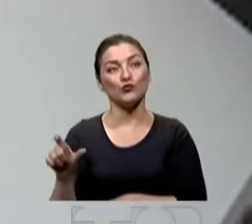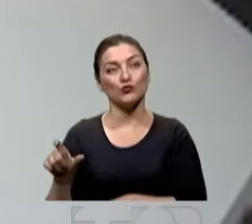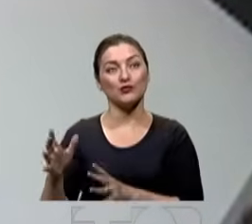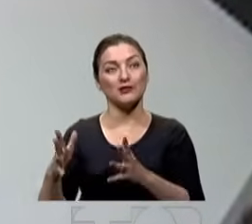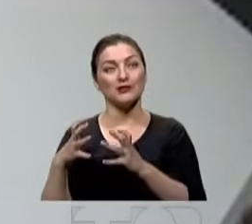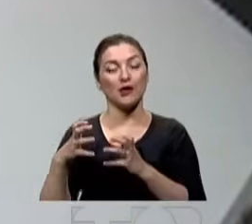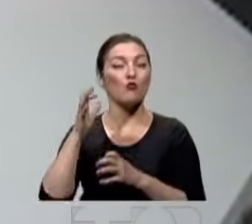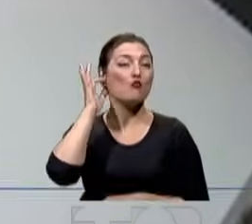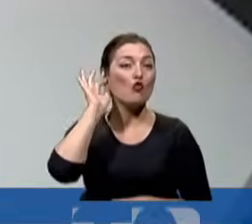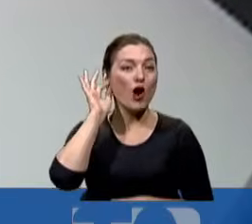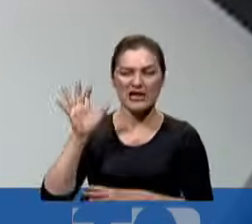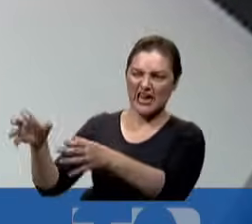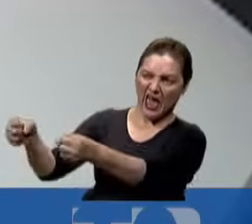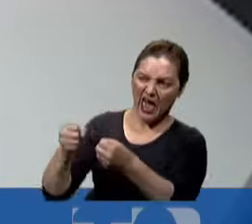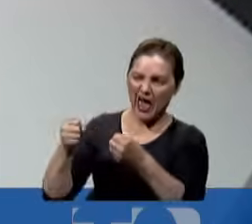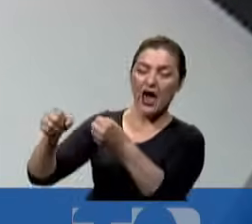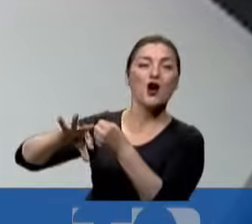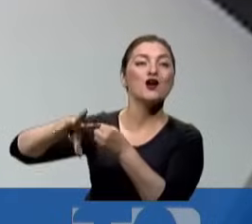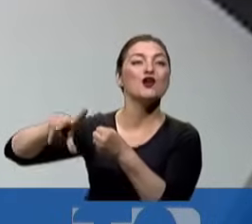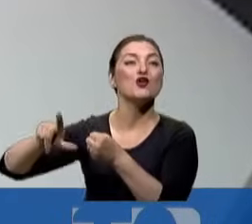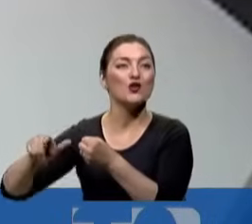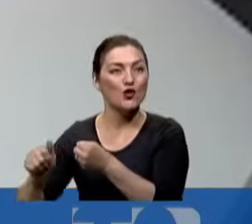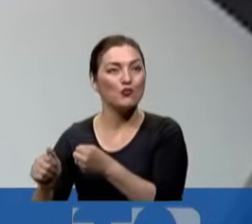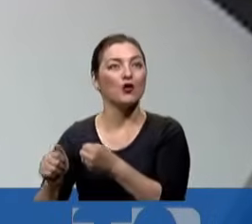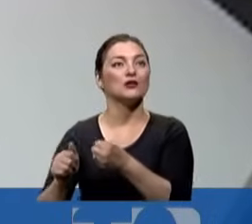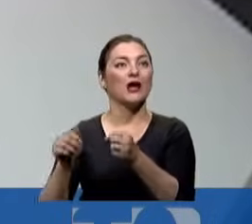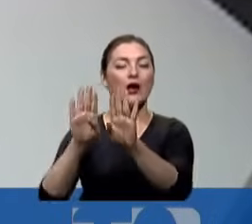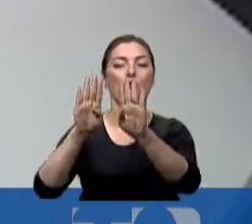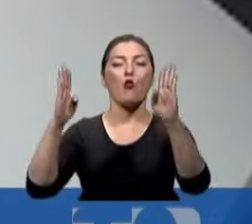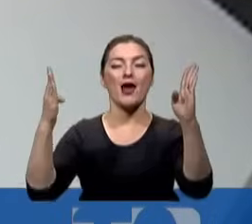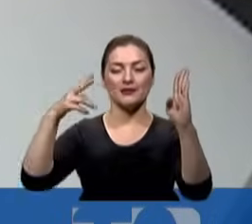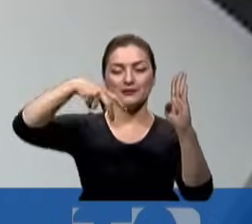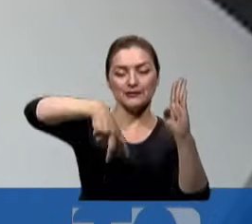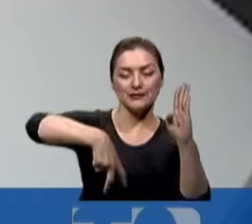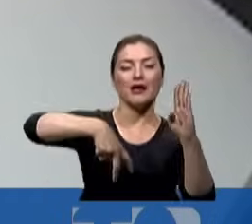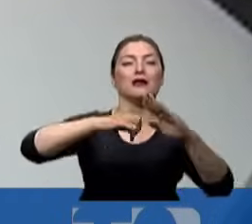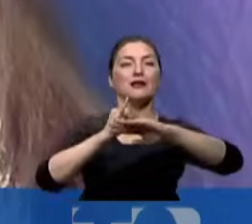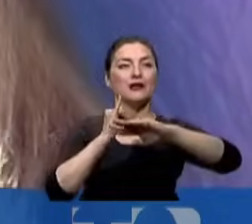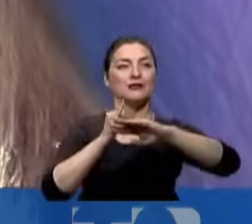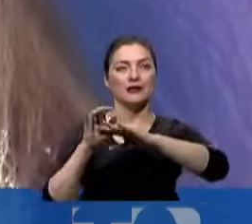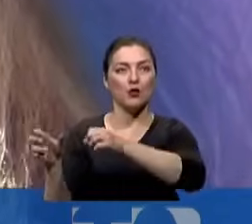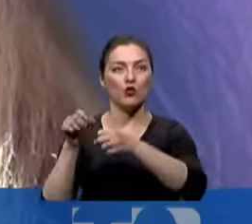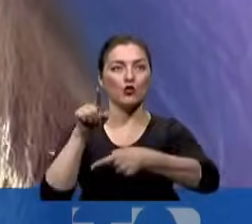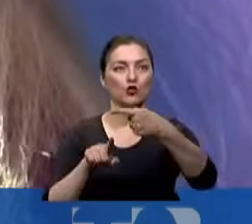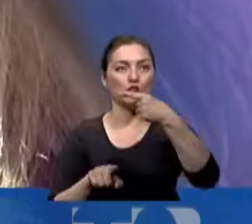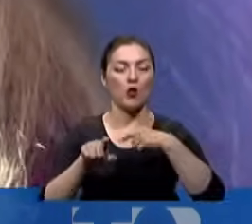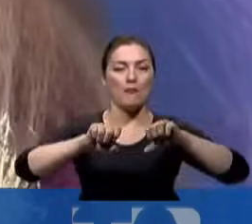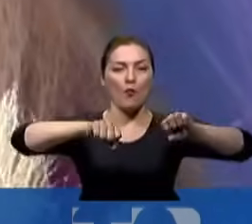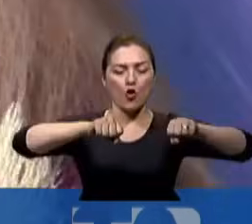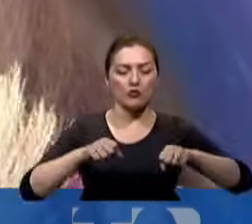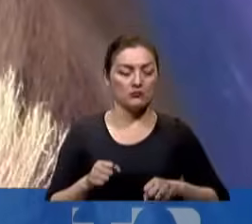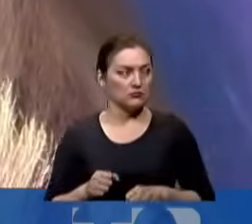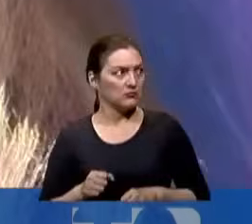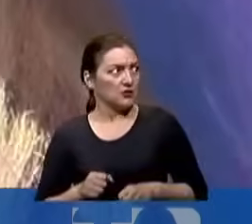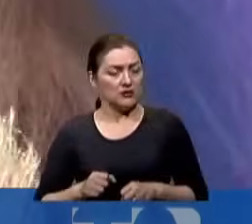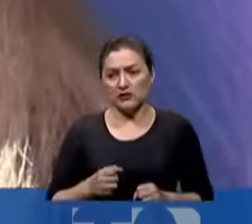intenta robar las pertenencias de una ciudadana que se encontraba en la puerta de una iglesia. Sin embargo, no logra su cometido. Viene una moto, nosotros nos hacemos a un